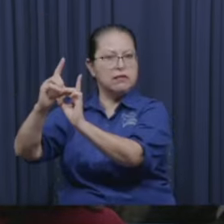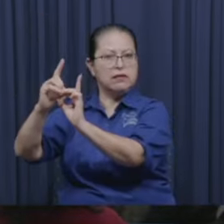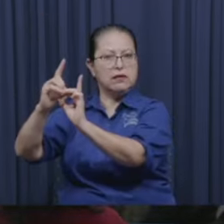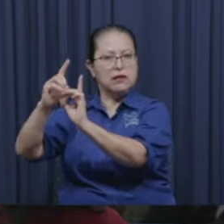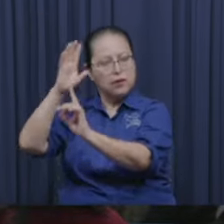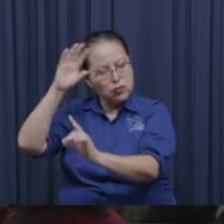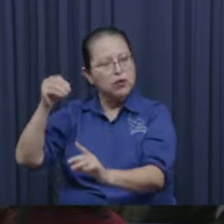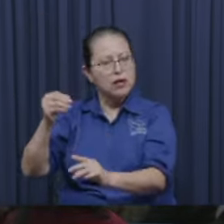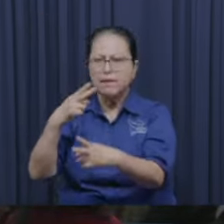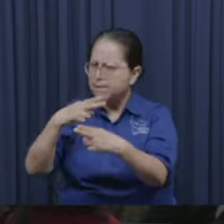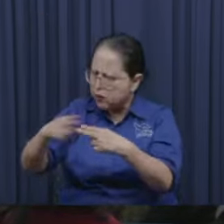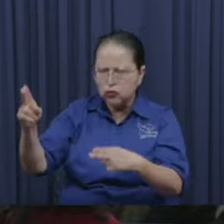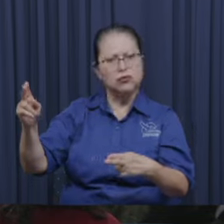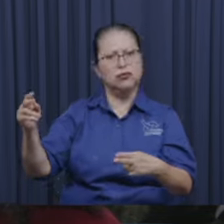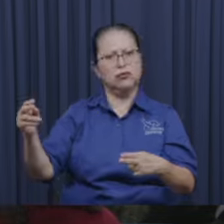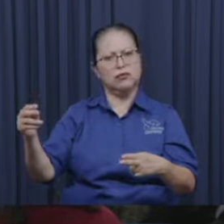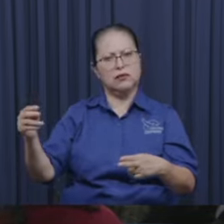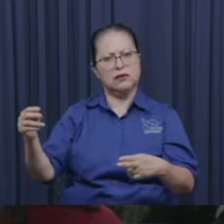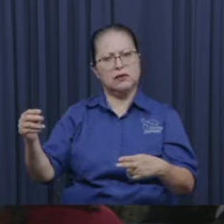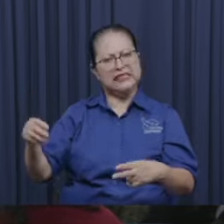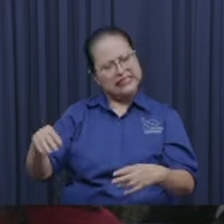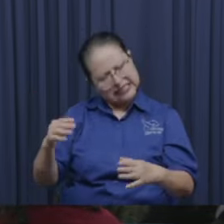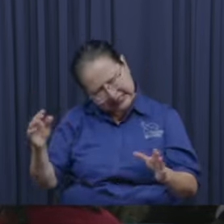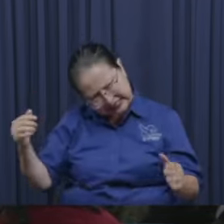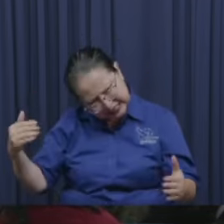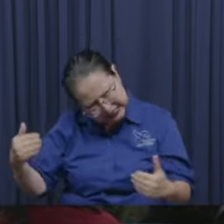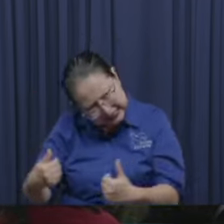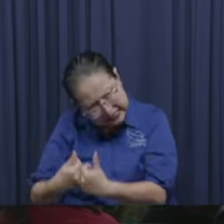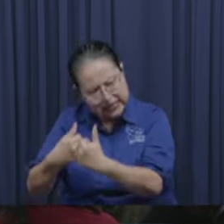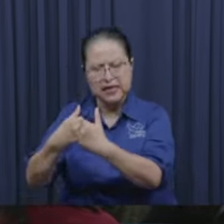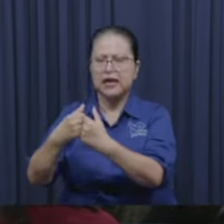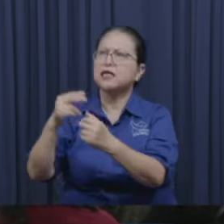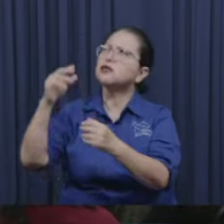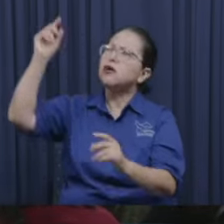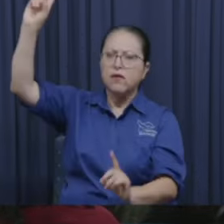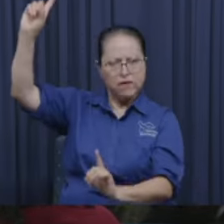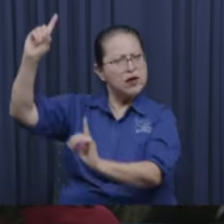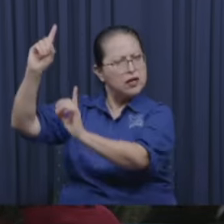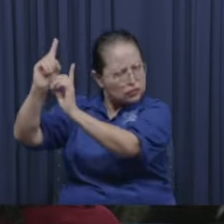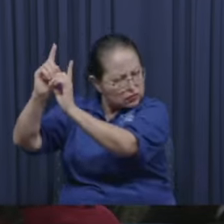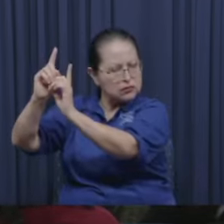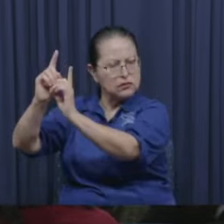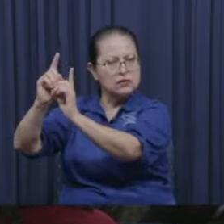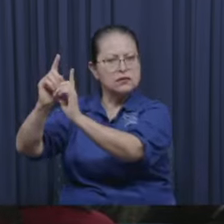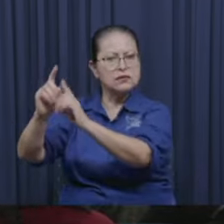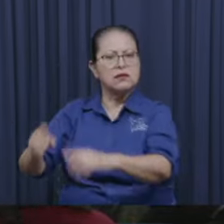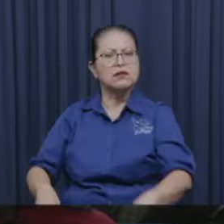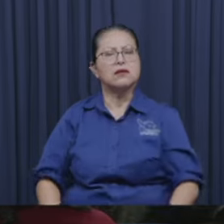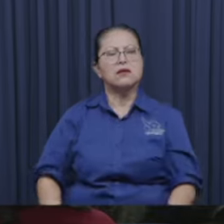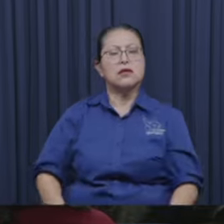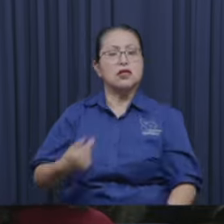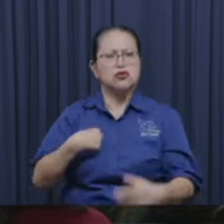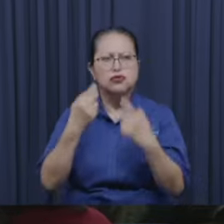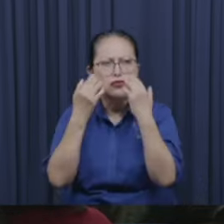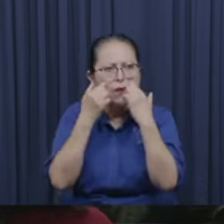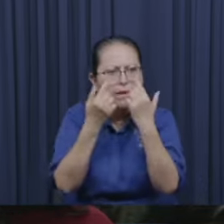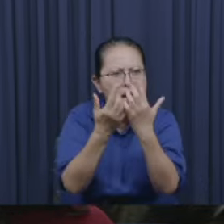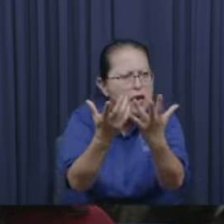porque ella viene porque está a las puertas y entonces otra vez vuelvo a a la carga miro el entorno